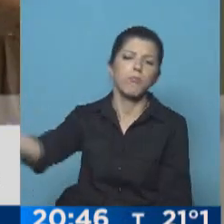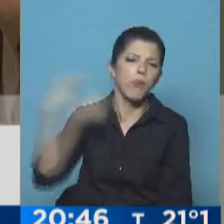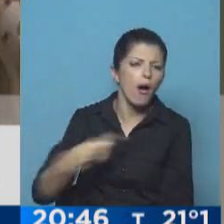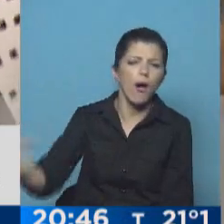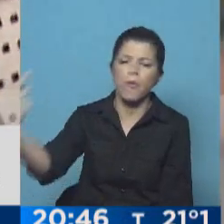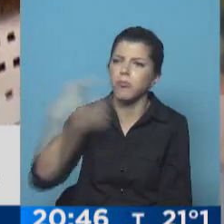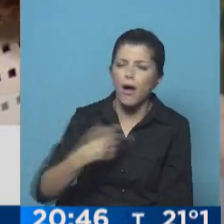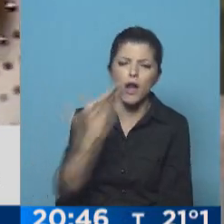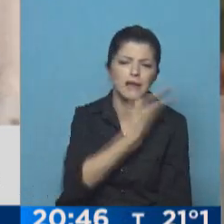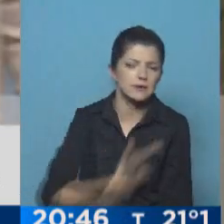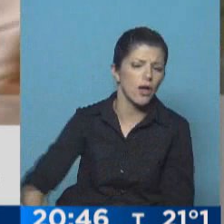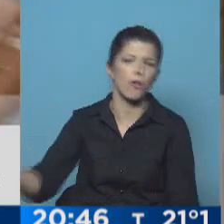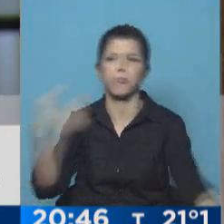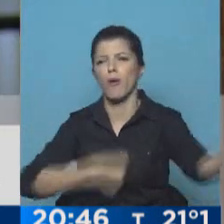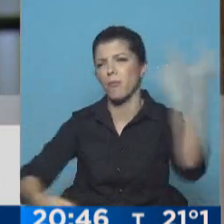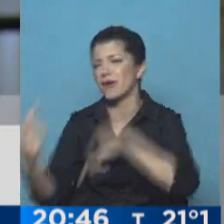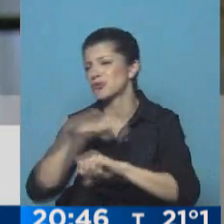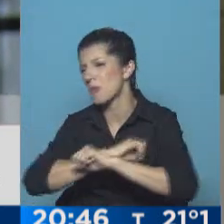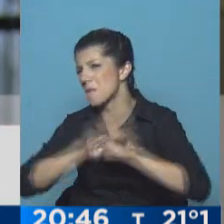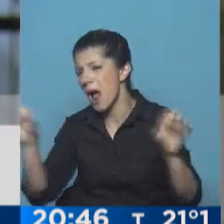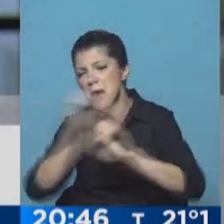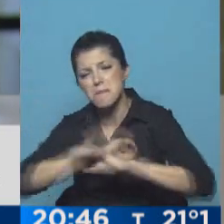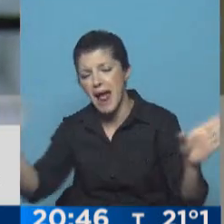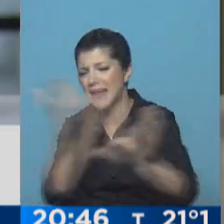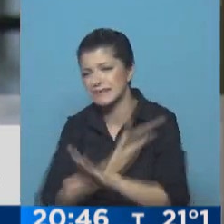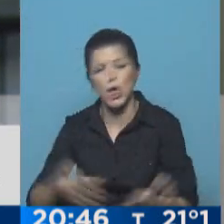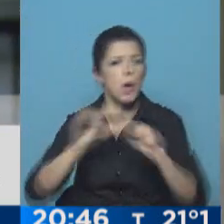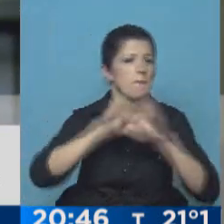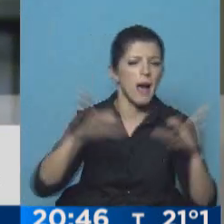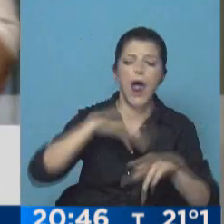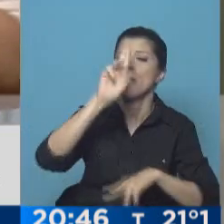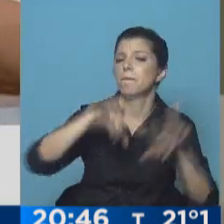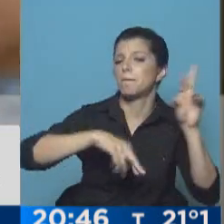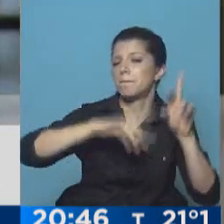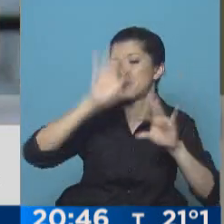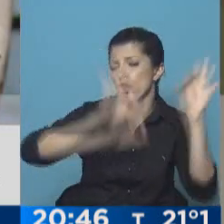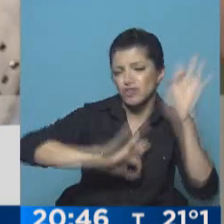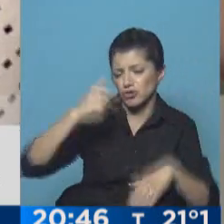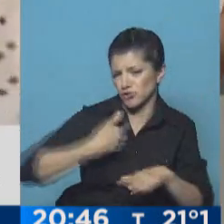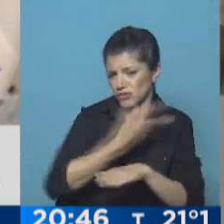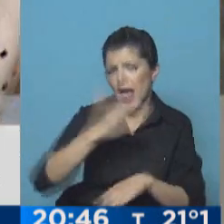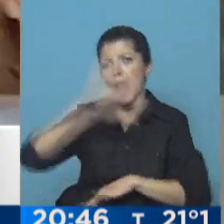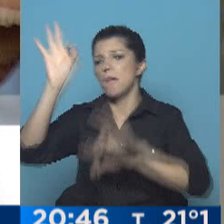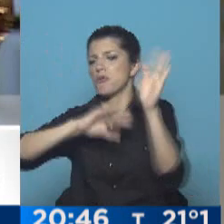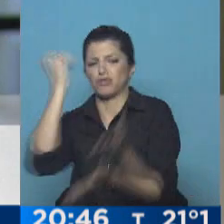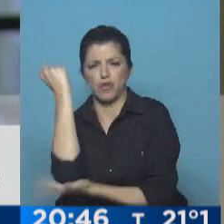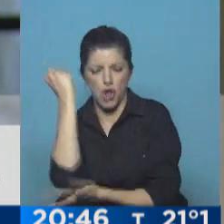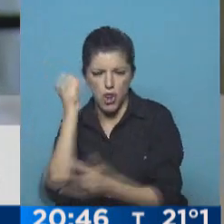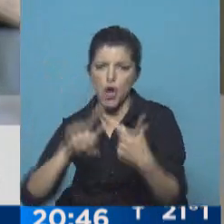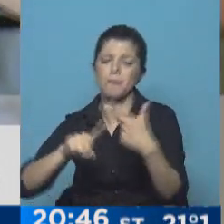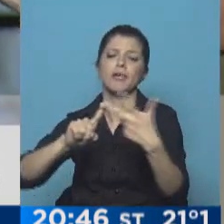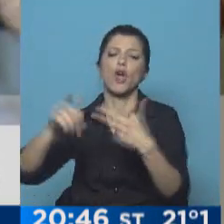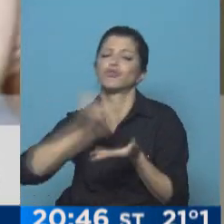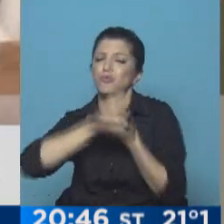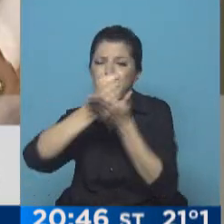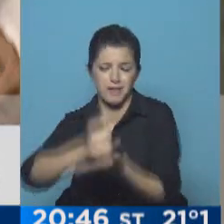en contra de todo lo que hace el estado de los programas sociales del programa económico de los